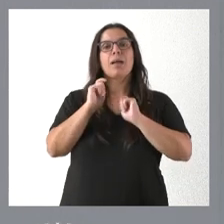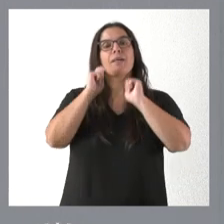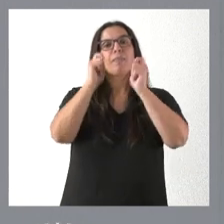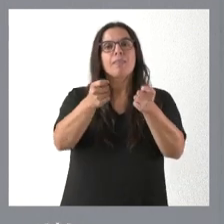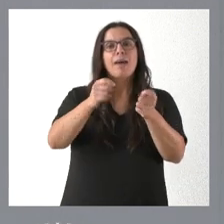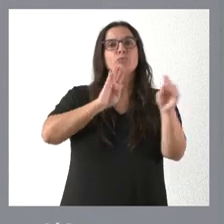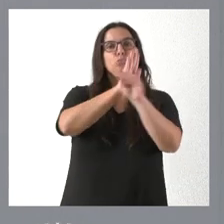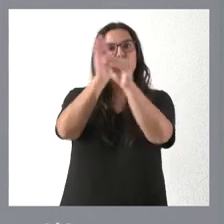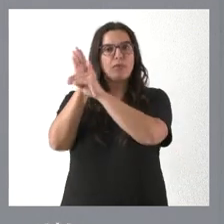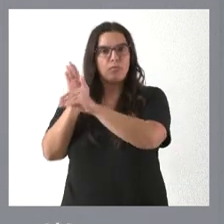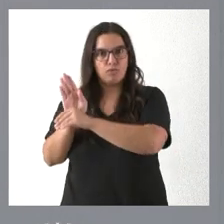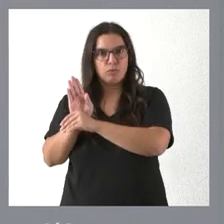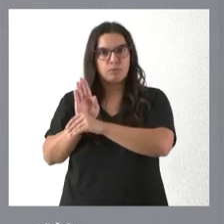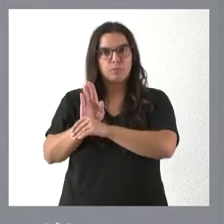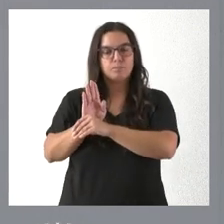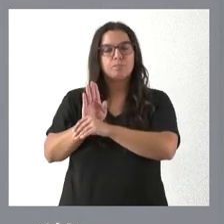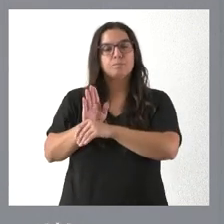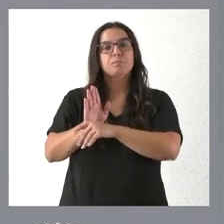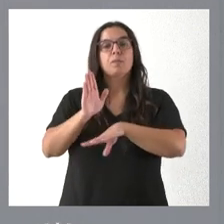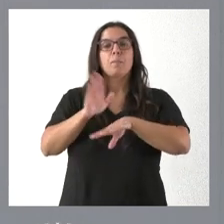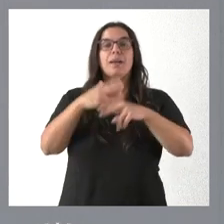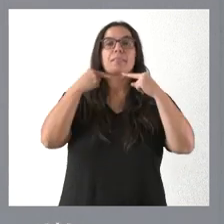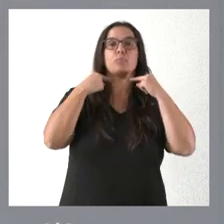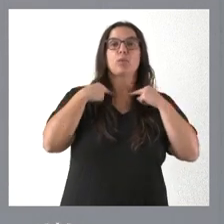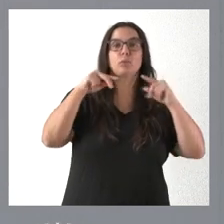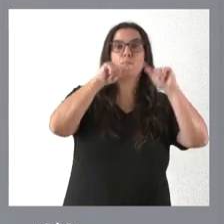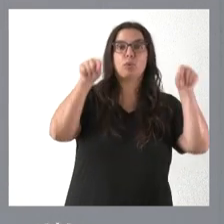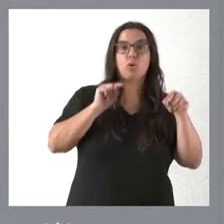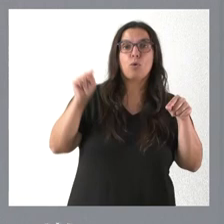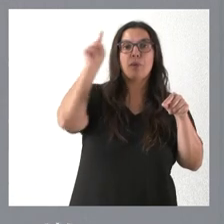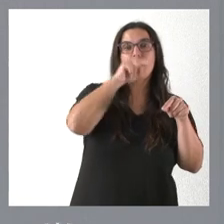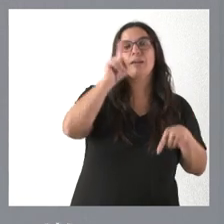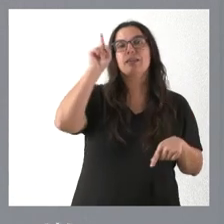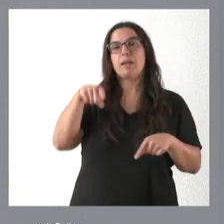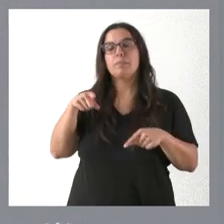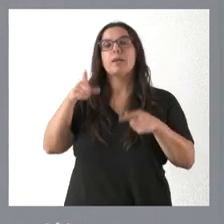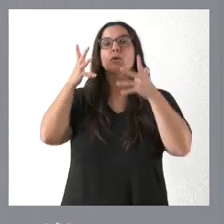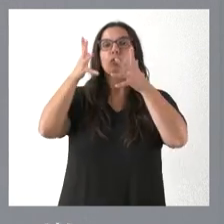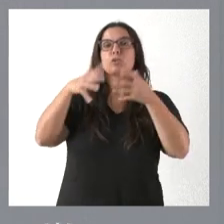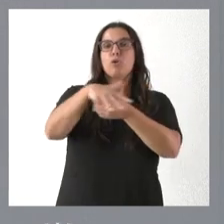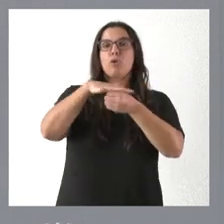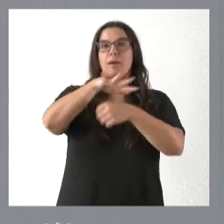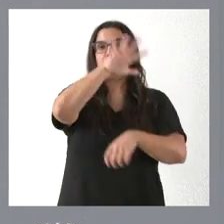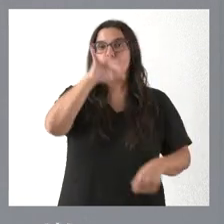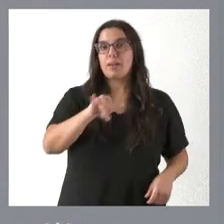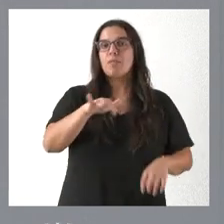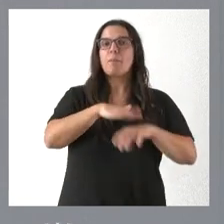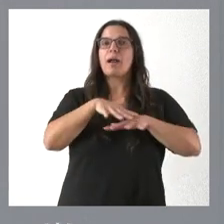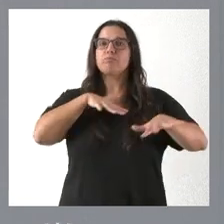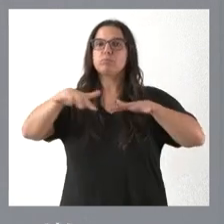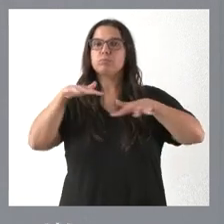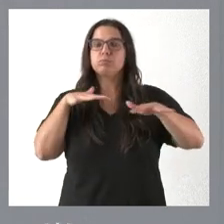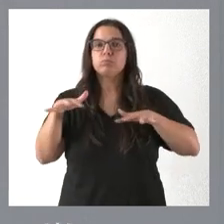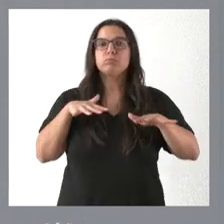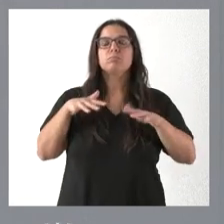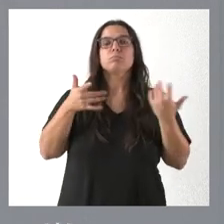de subvenciones tanto a las diputaciones provinciales como al consejo comarcal del bierzo para la dinamización del ámbito rural